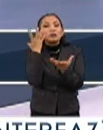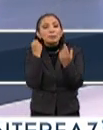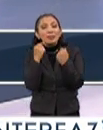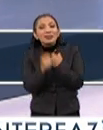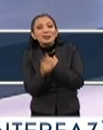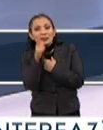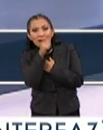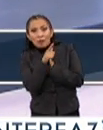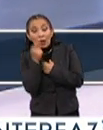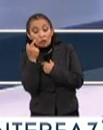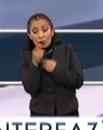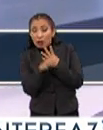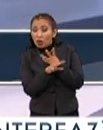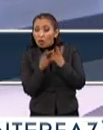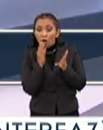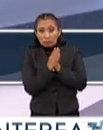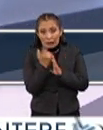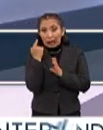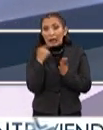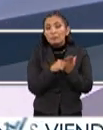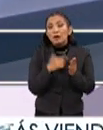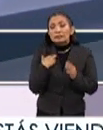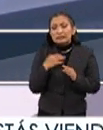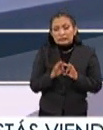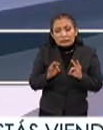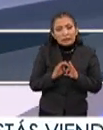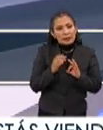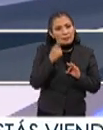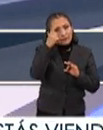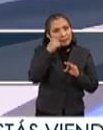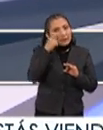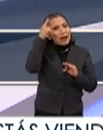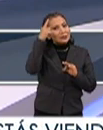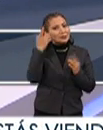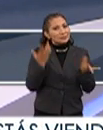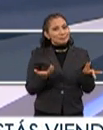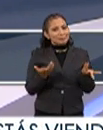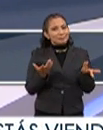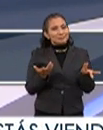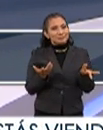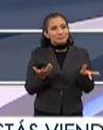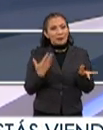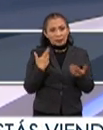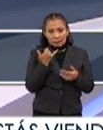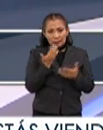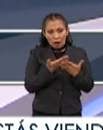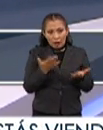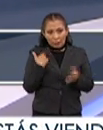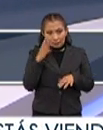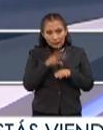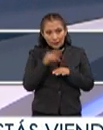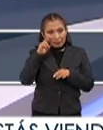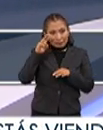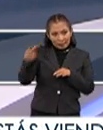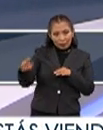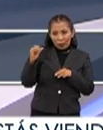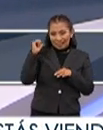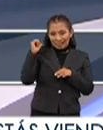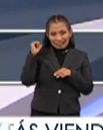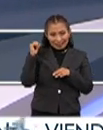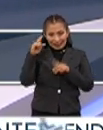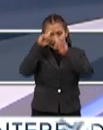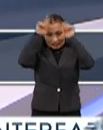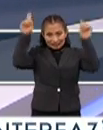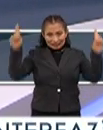jóvenes. Claro. Es una de las cosas que consideramos que hoy son más accesibles. Claro, claro, y si me lo permite, precisamente estamos viendo atrás de